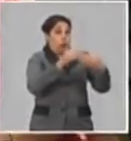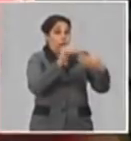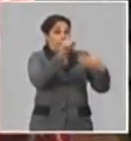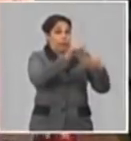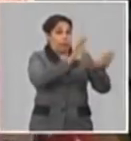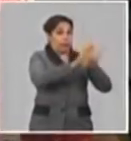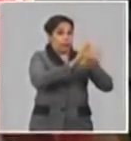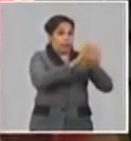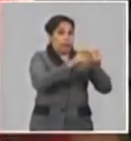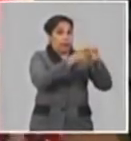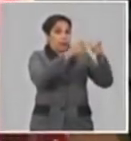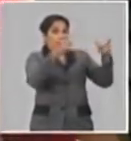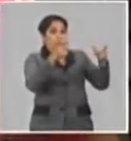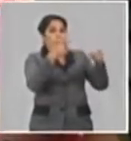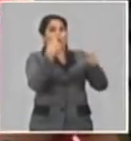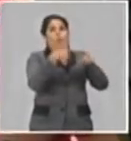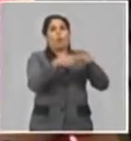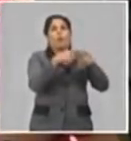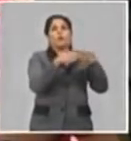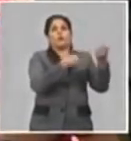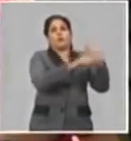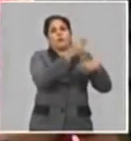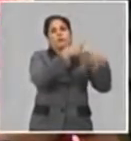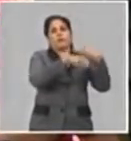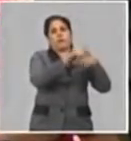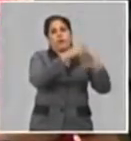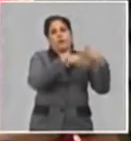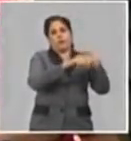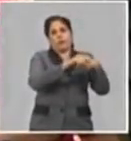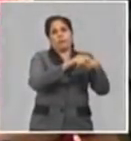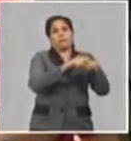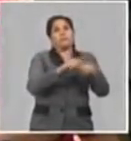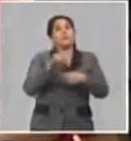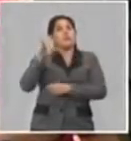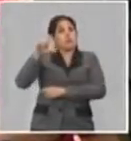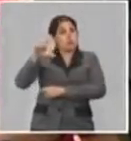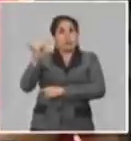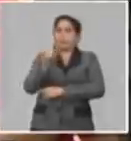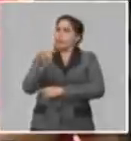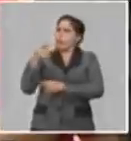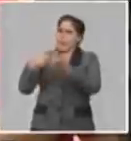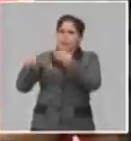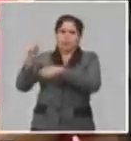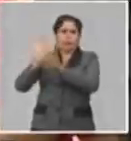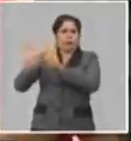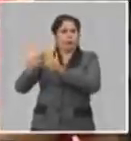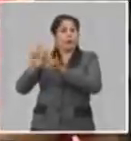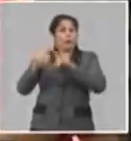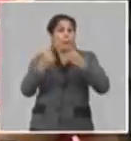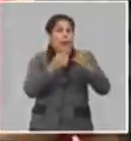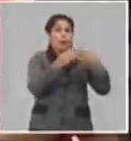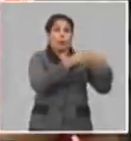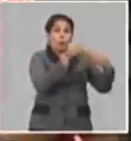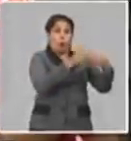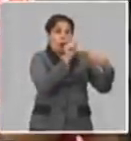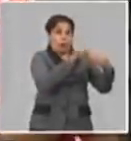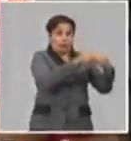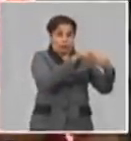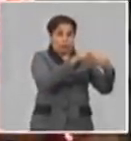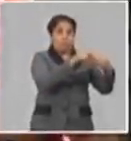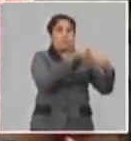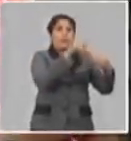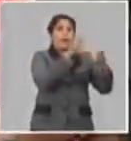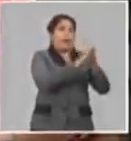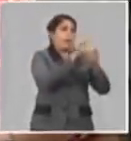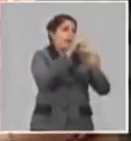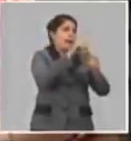nuevamente una situación que estamos impuestos, y además hay que transformar esta realidad presente, trabajando y